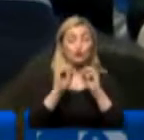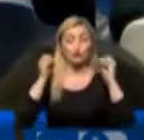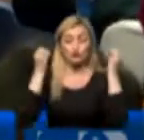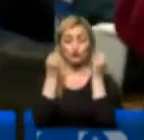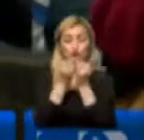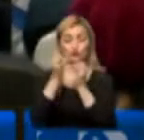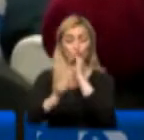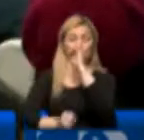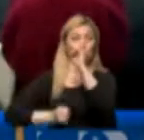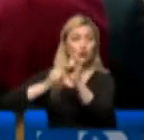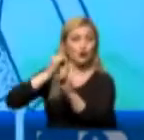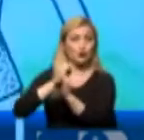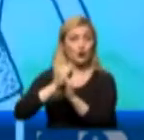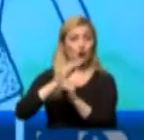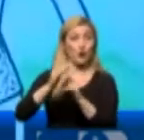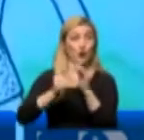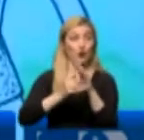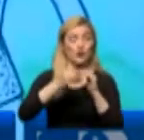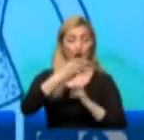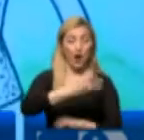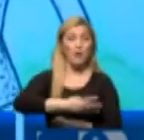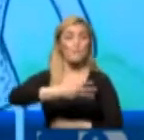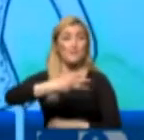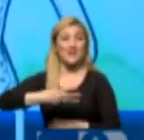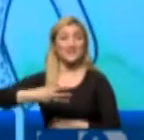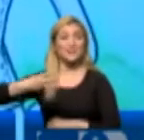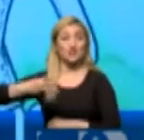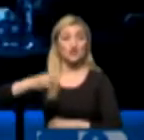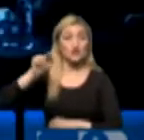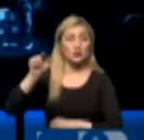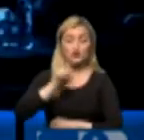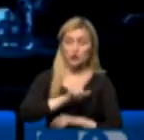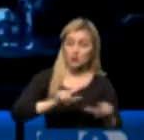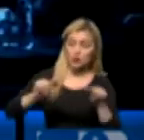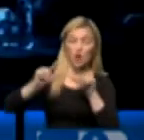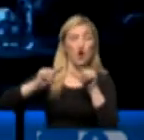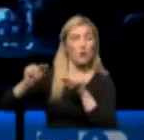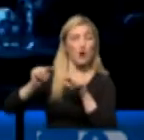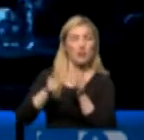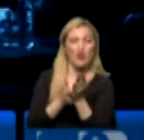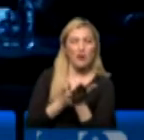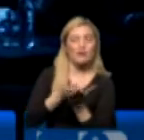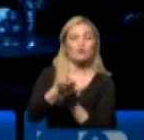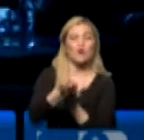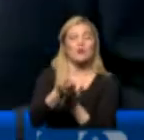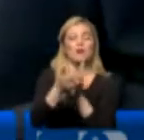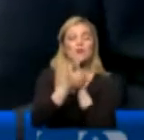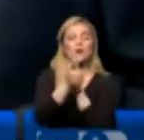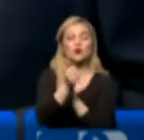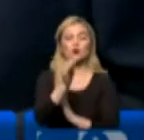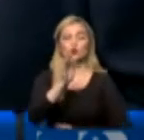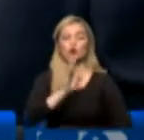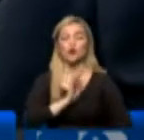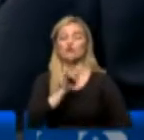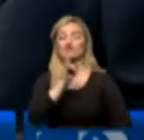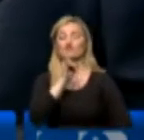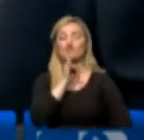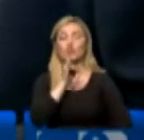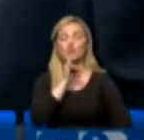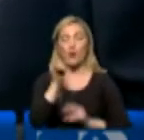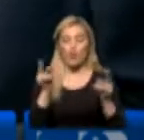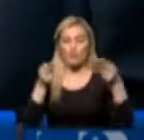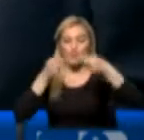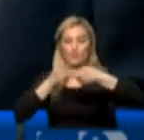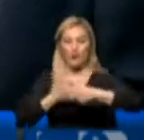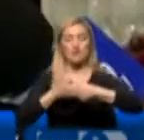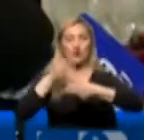Organización Internacional contra las Migraciones y con el financiamiento y capacitación técnica de Estados Unidos a través del